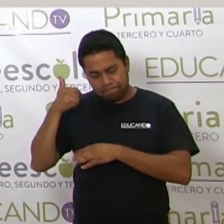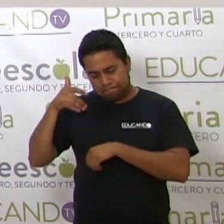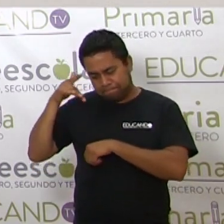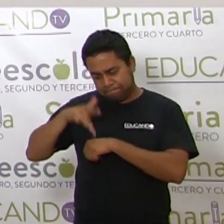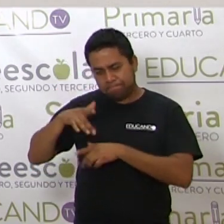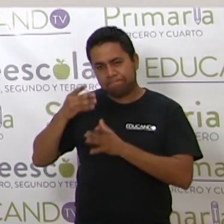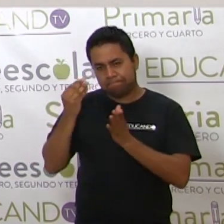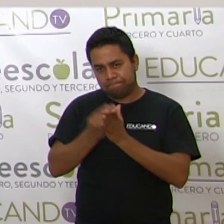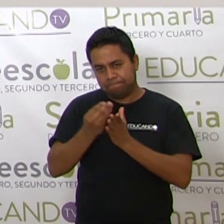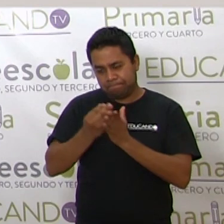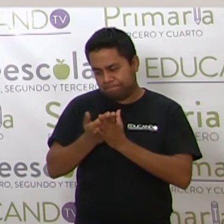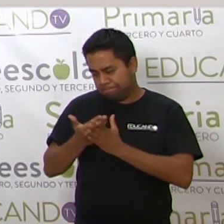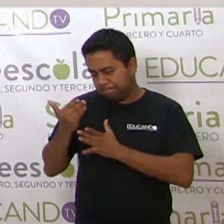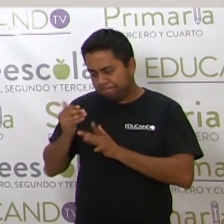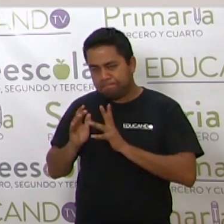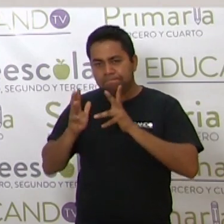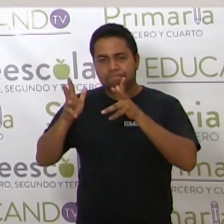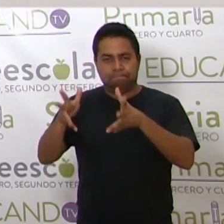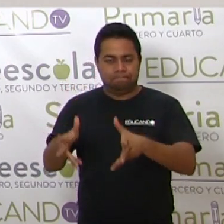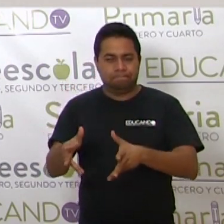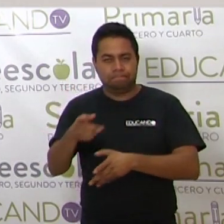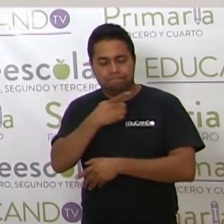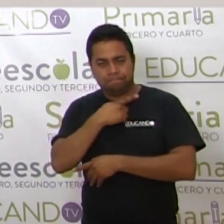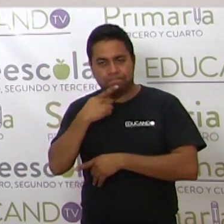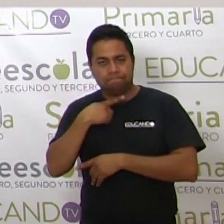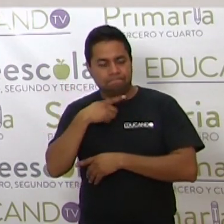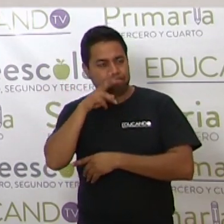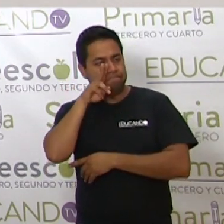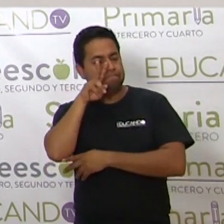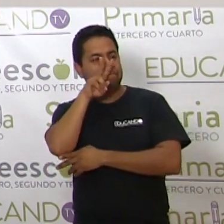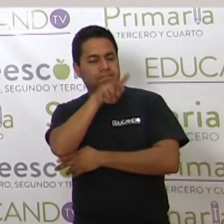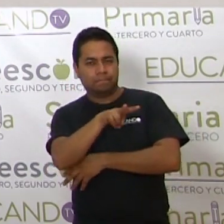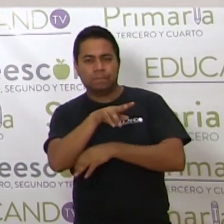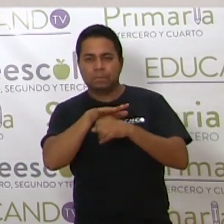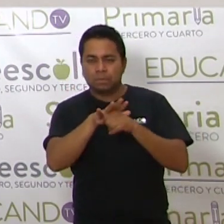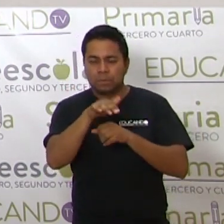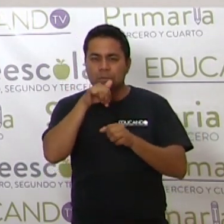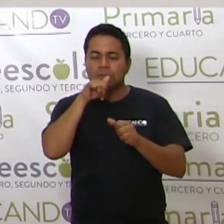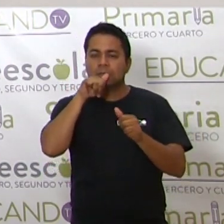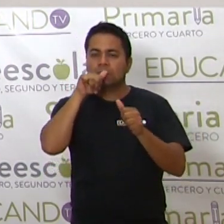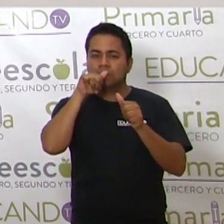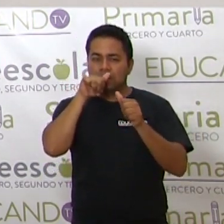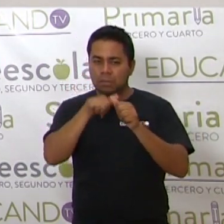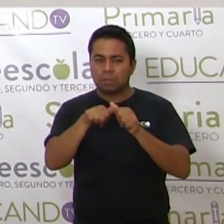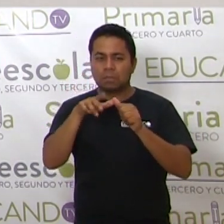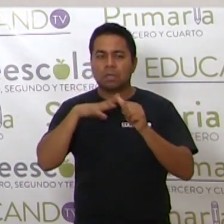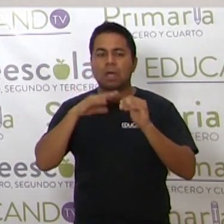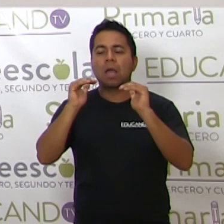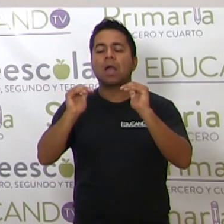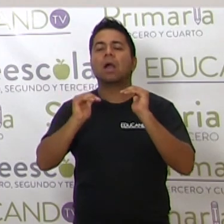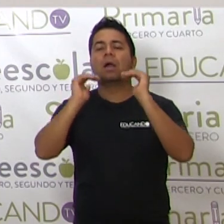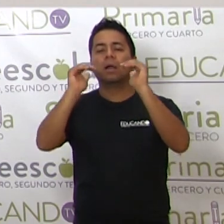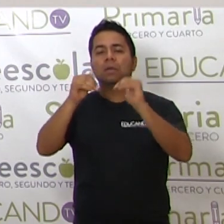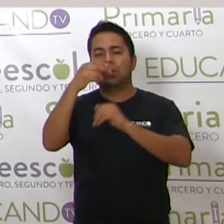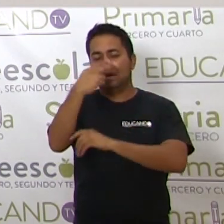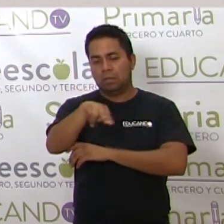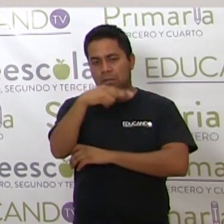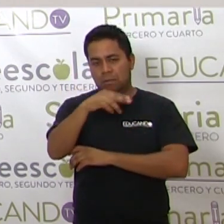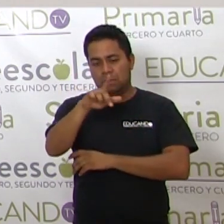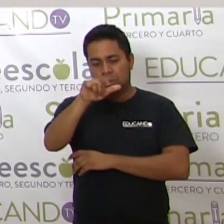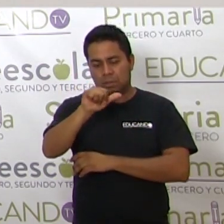sesiones anteriores y tenemos que fijarnos las letras que forman el nombre de